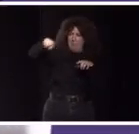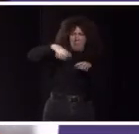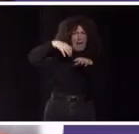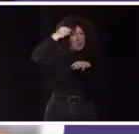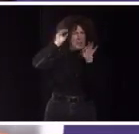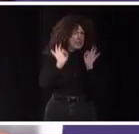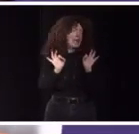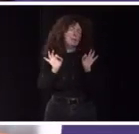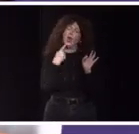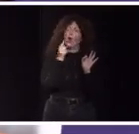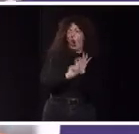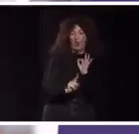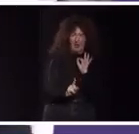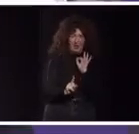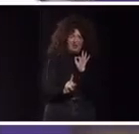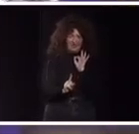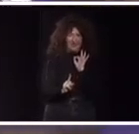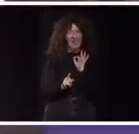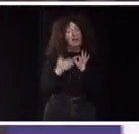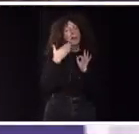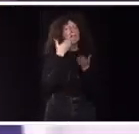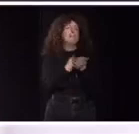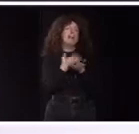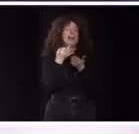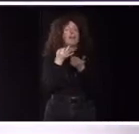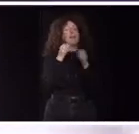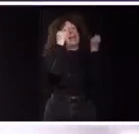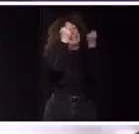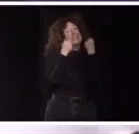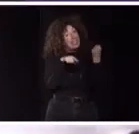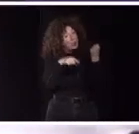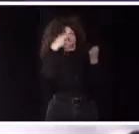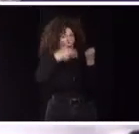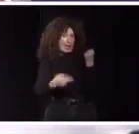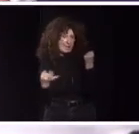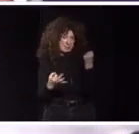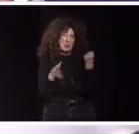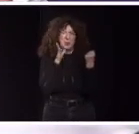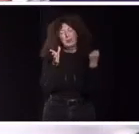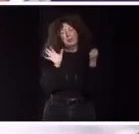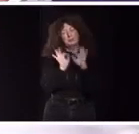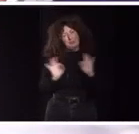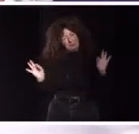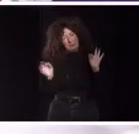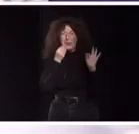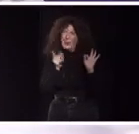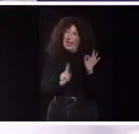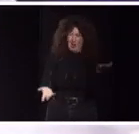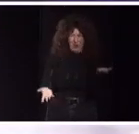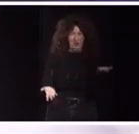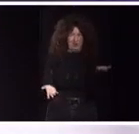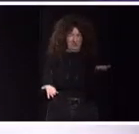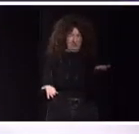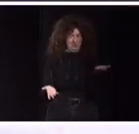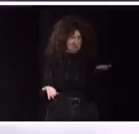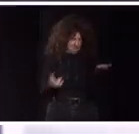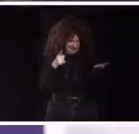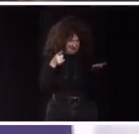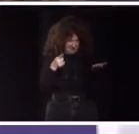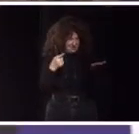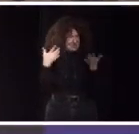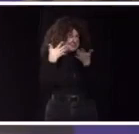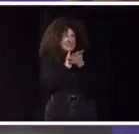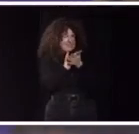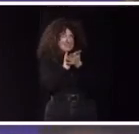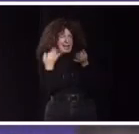mayoritarias. Nos piden respeto institucional, porque no queda bien. ¿Y qué nos están queriendo